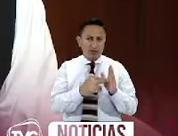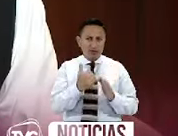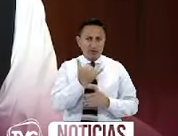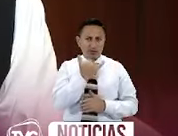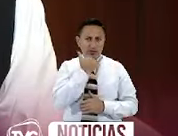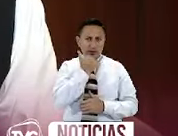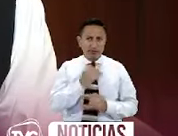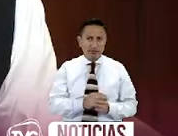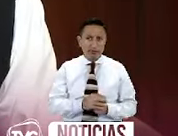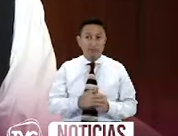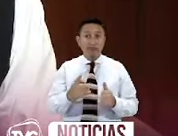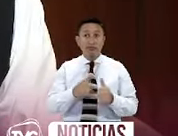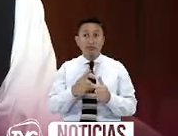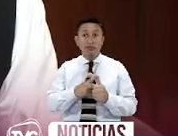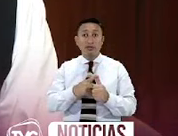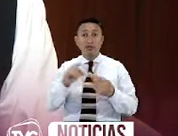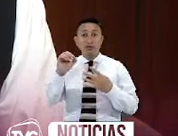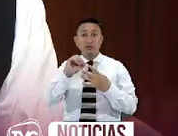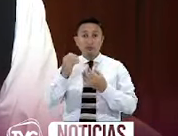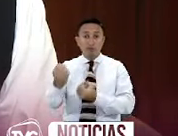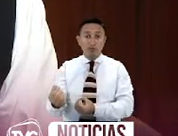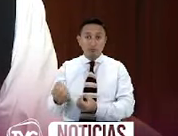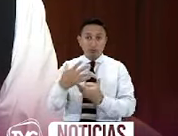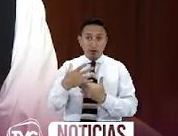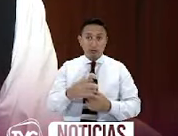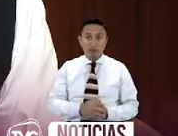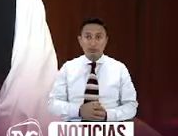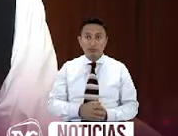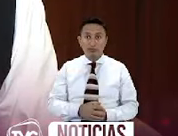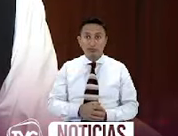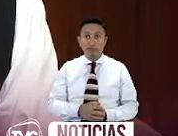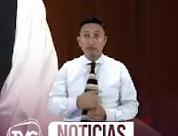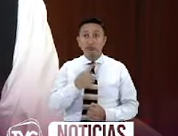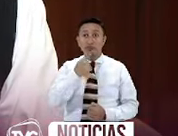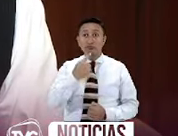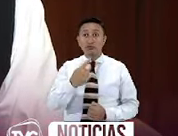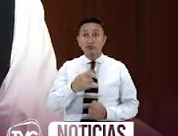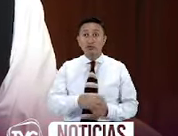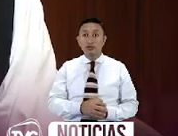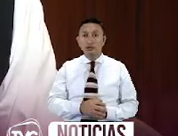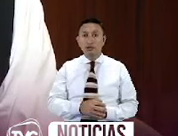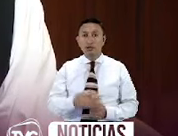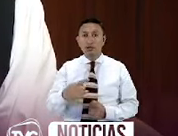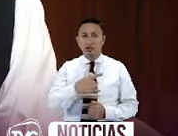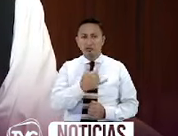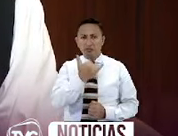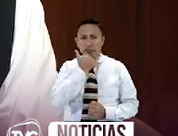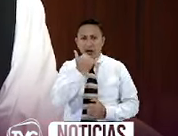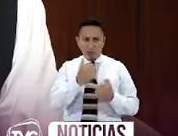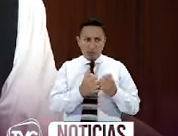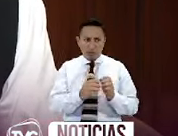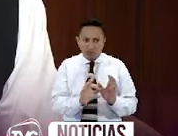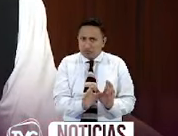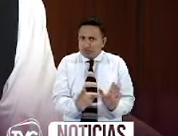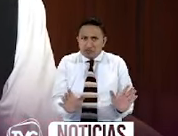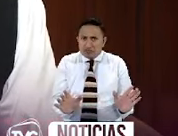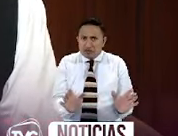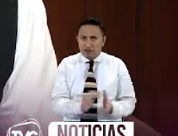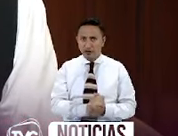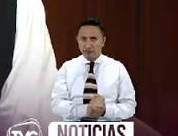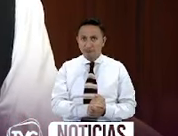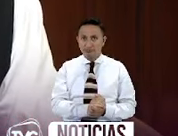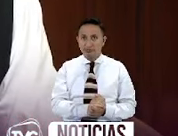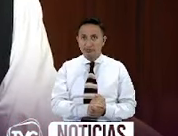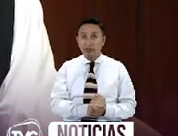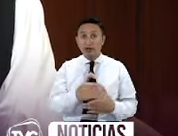informe de la SENACID señalaba de que no detectado ninguna irregularidad. Una vez que me